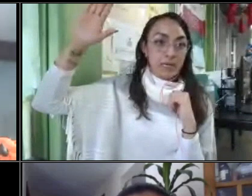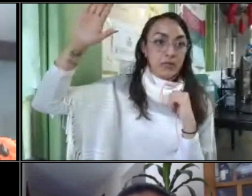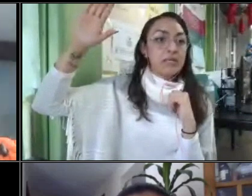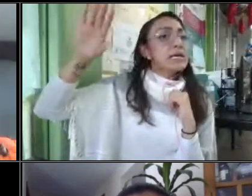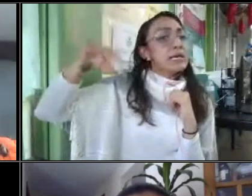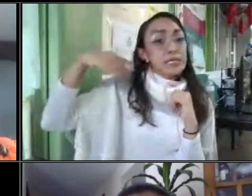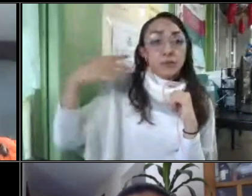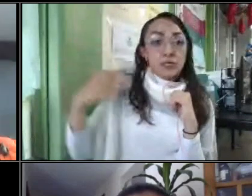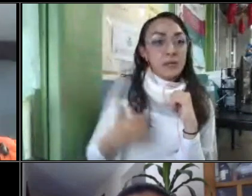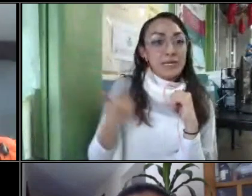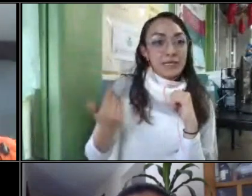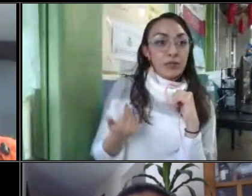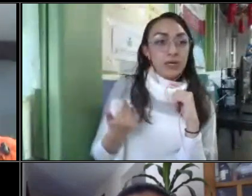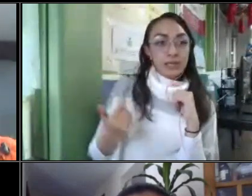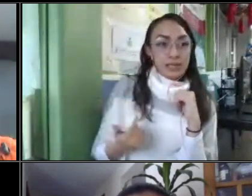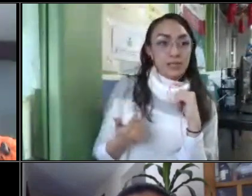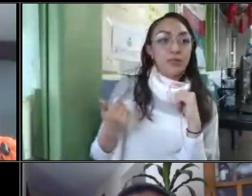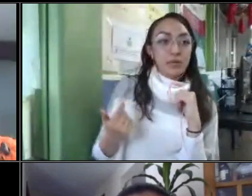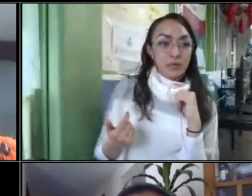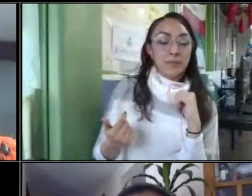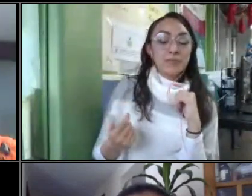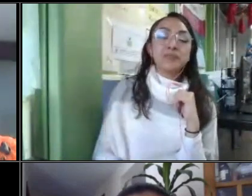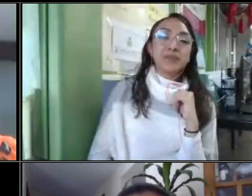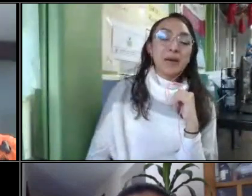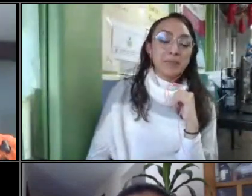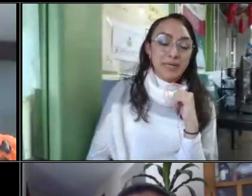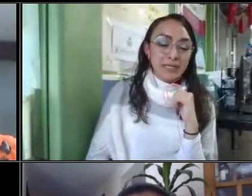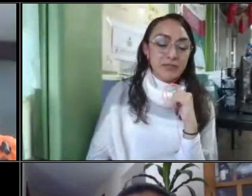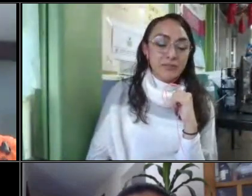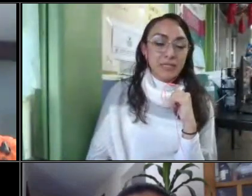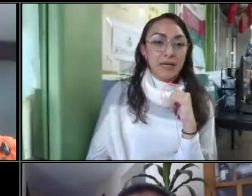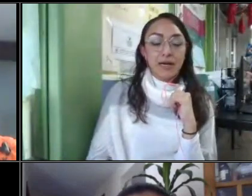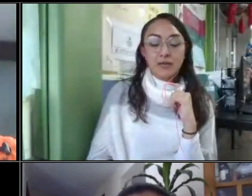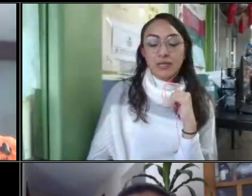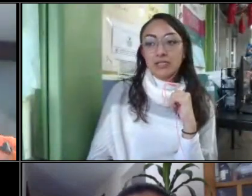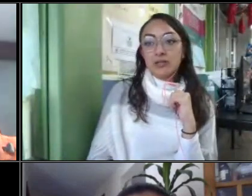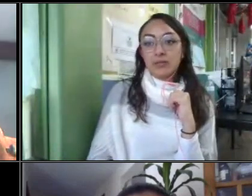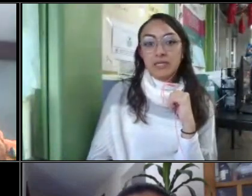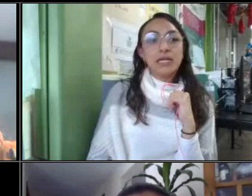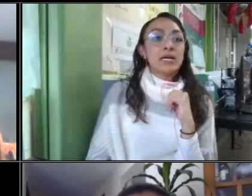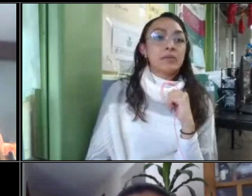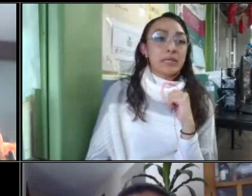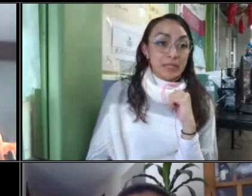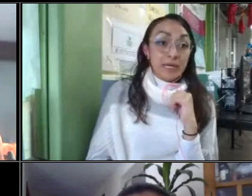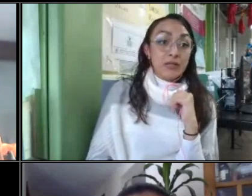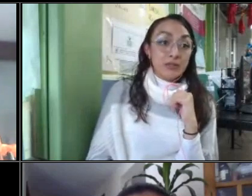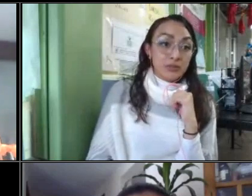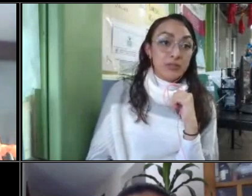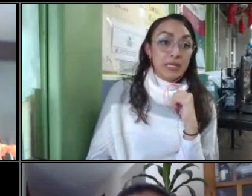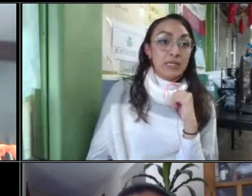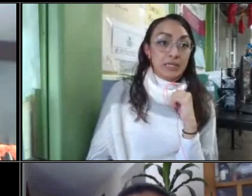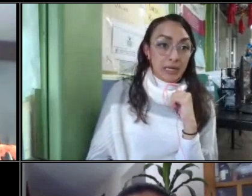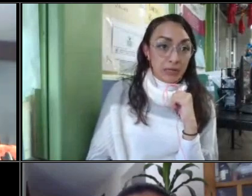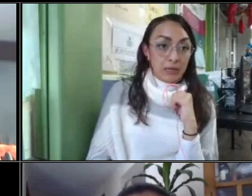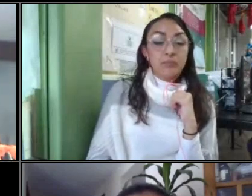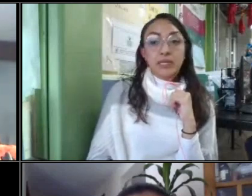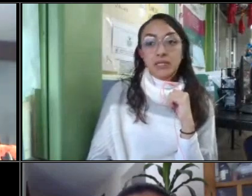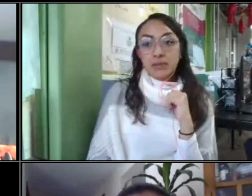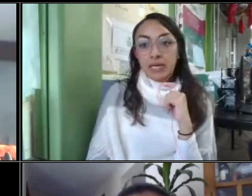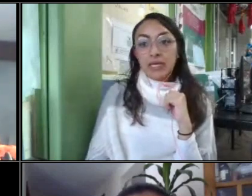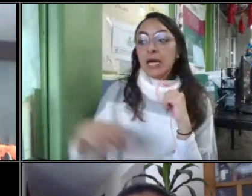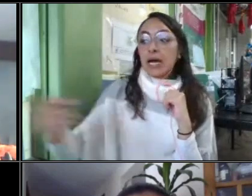alza la mano. Y después van quitando la indicación verbal. ¿Para qué nos va a ayudar esto también? Para trabajar conducta en el